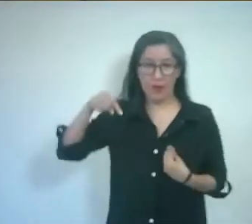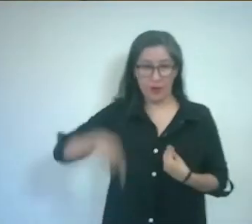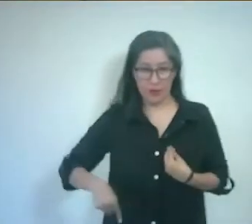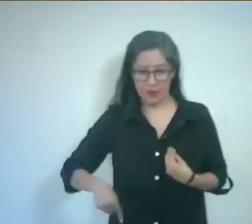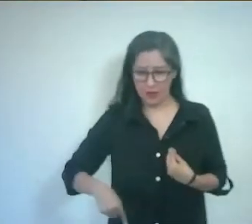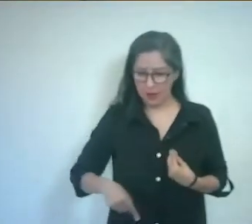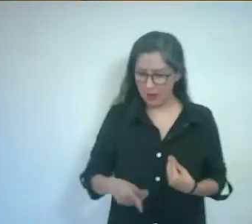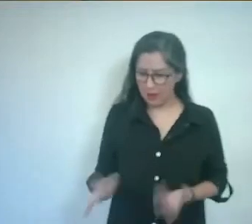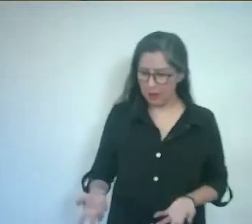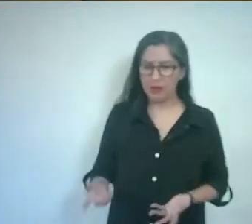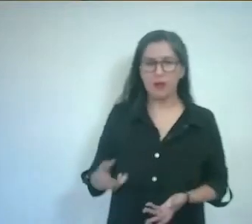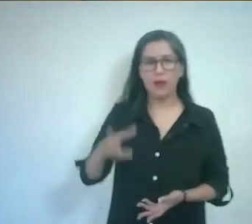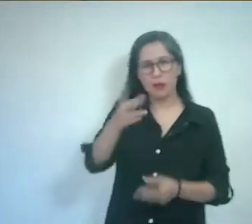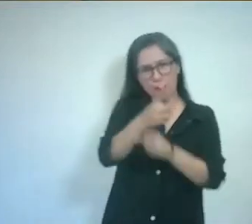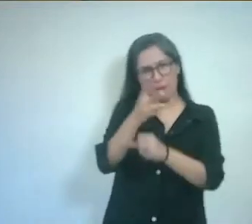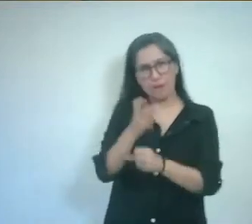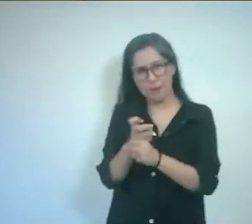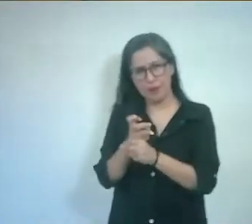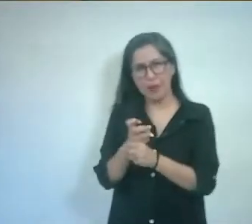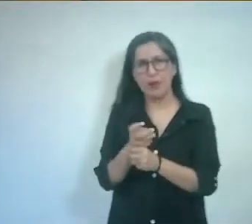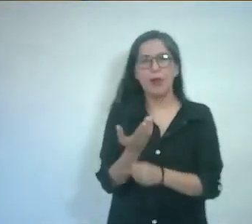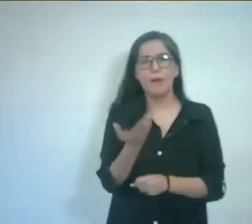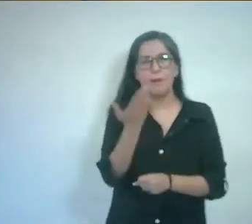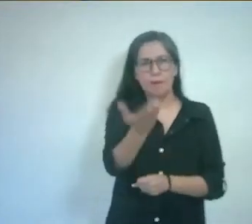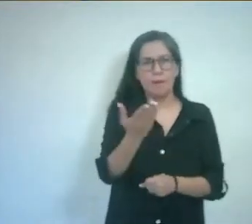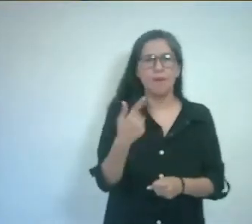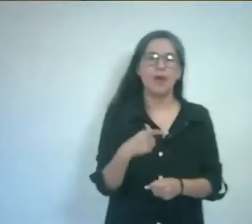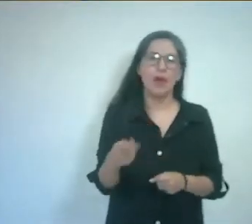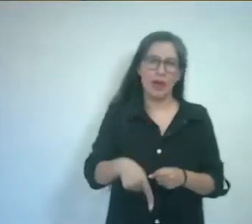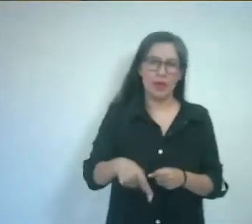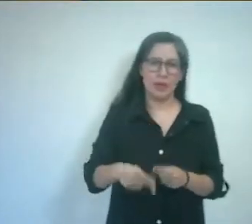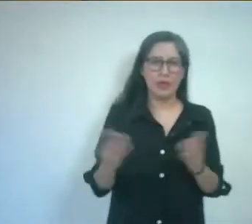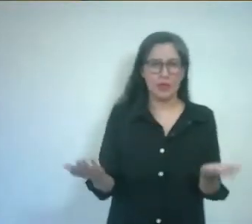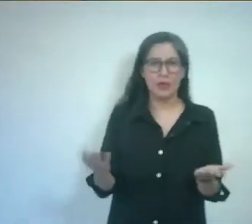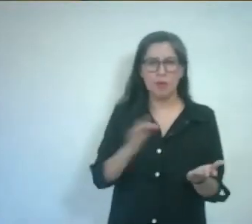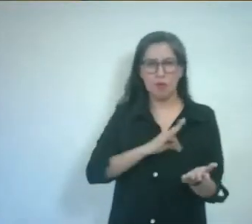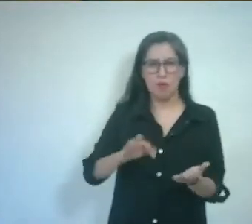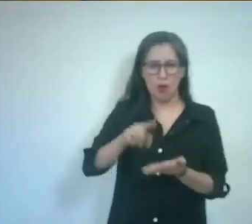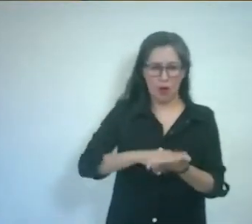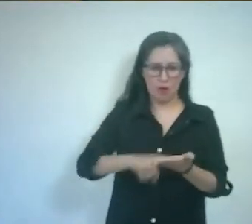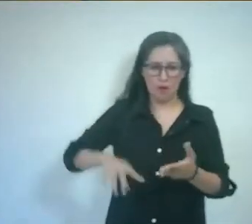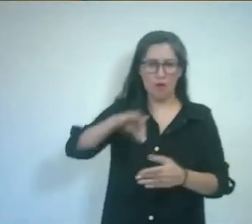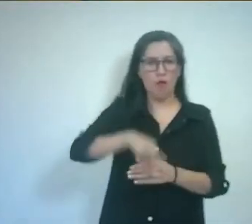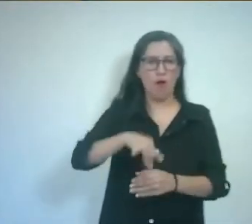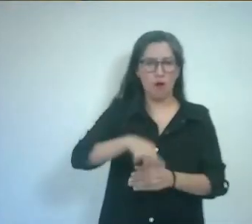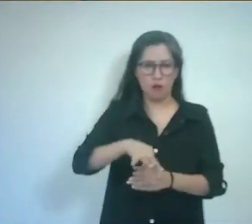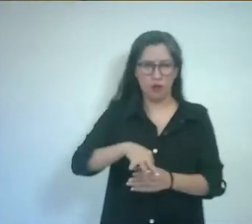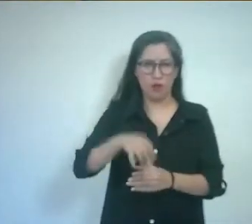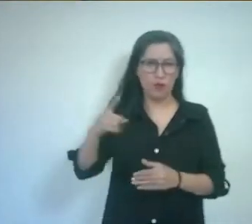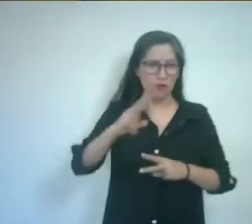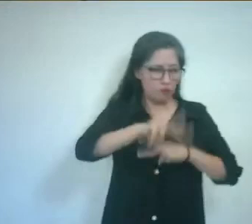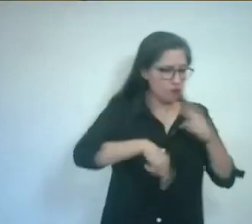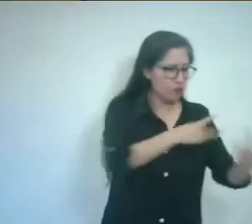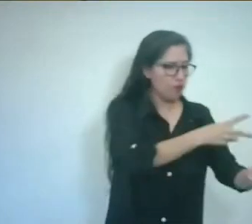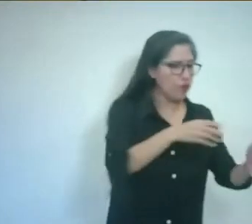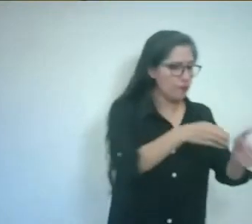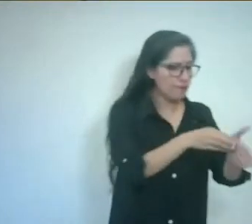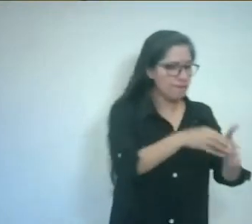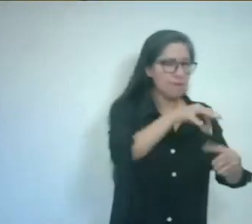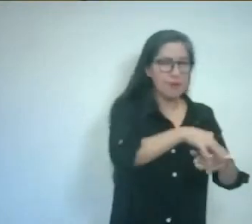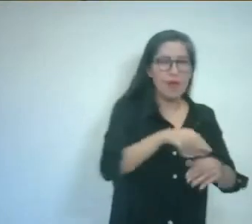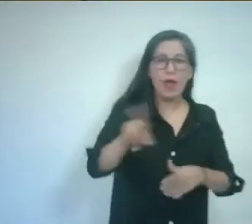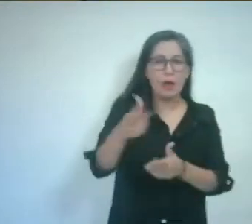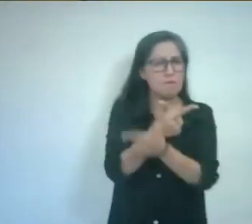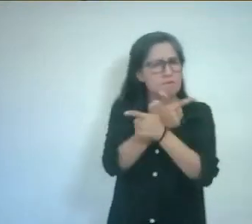listado nominal, les invito a acudir a su casilla para ejercer su voto de manera libre, autónoma, sin